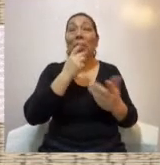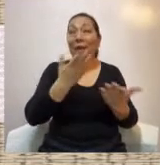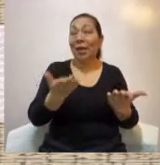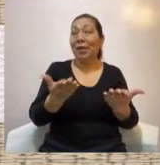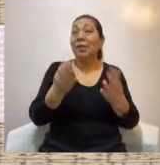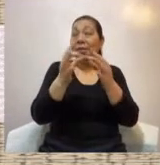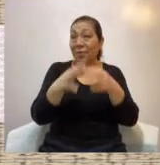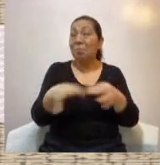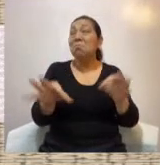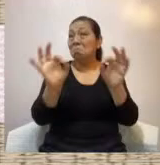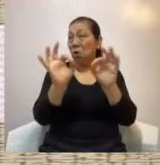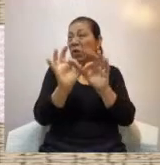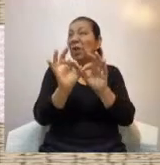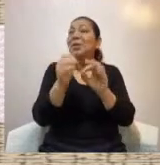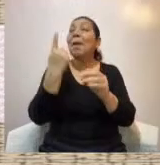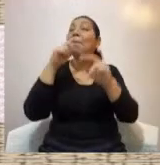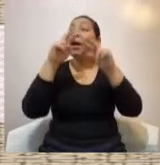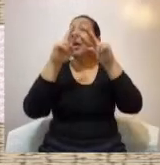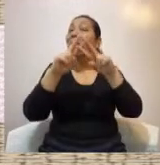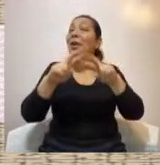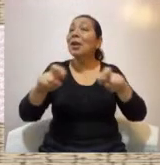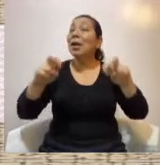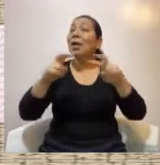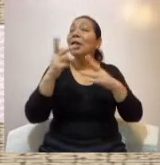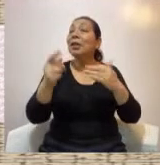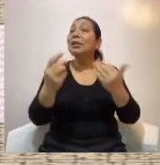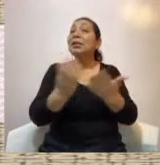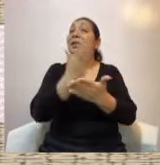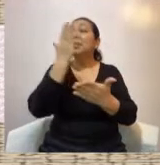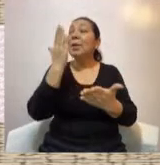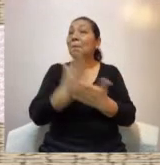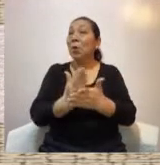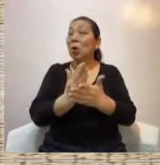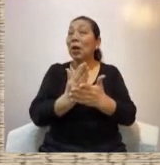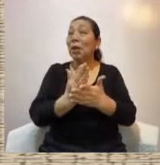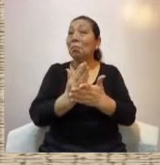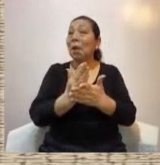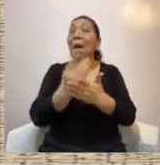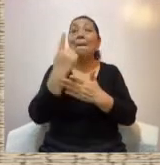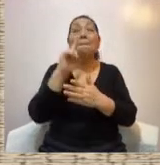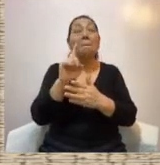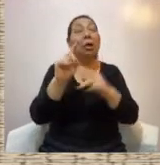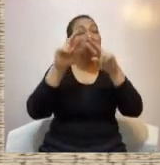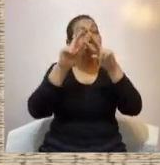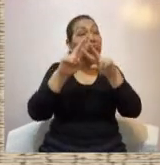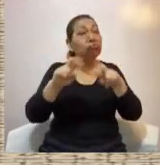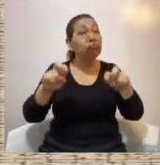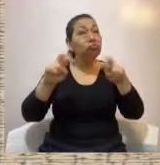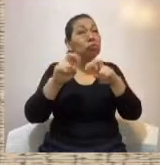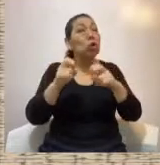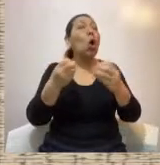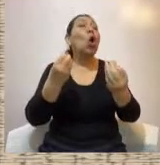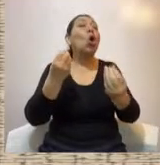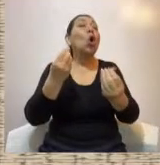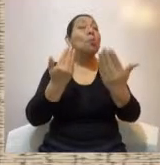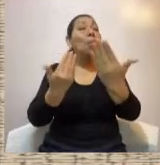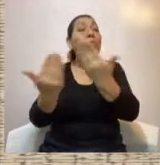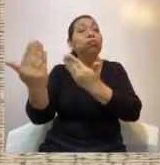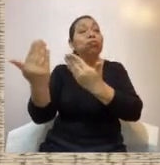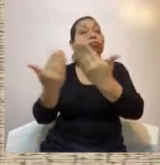es la importancia de este enfoque para el análisis de este caso en particular y para el análisis de